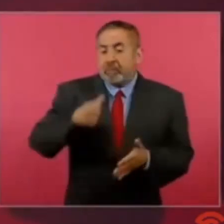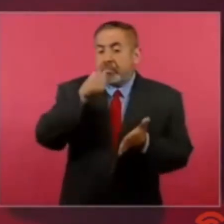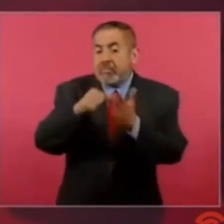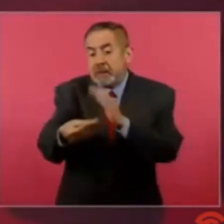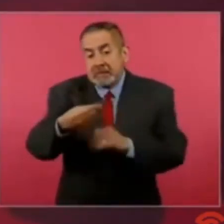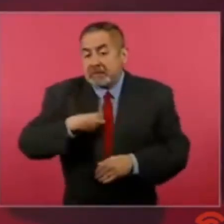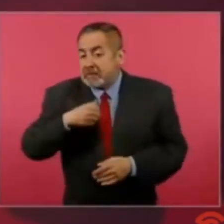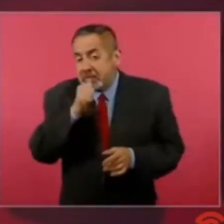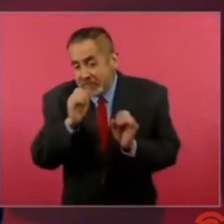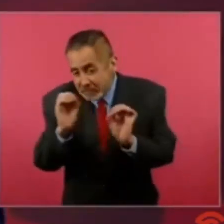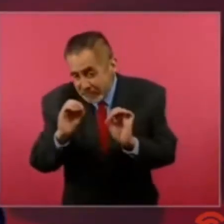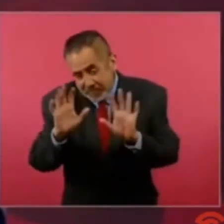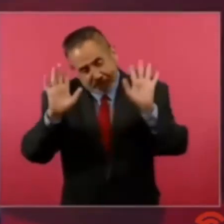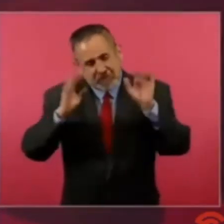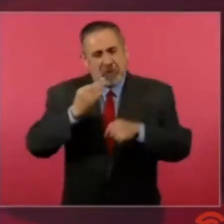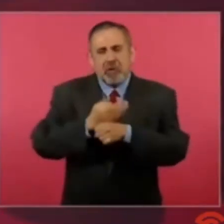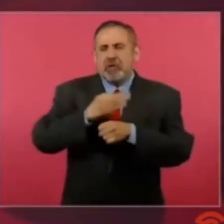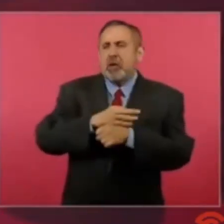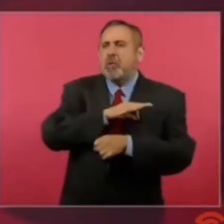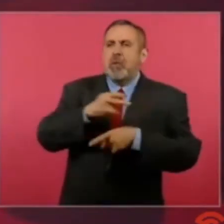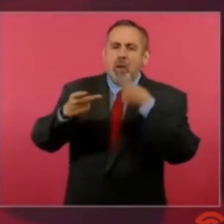notificado.